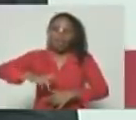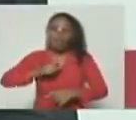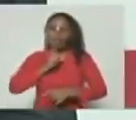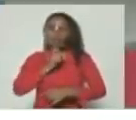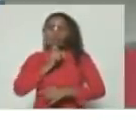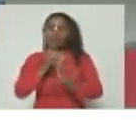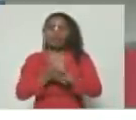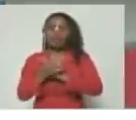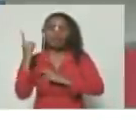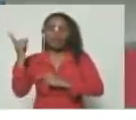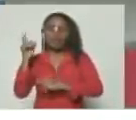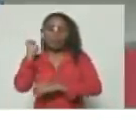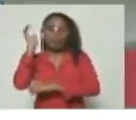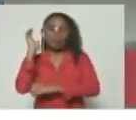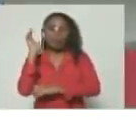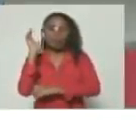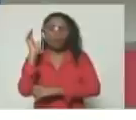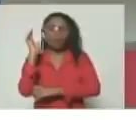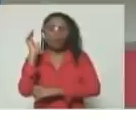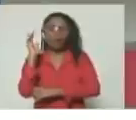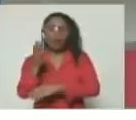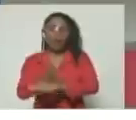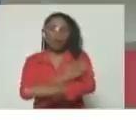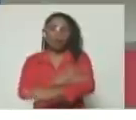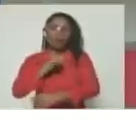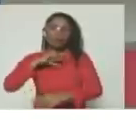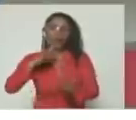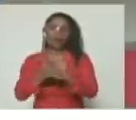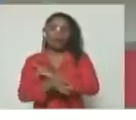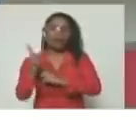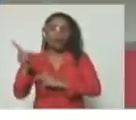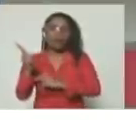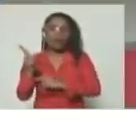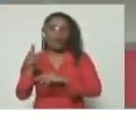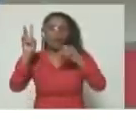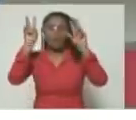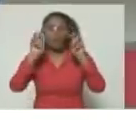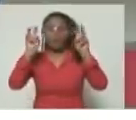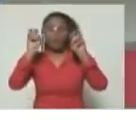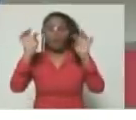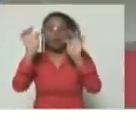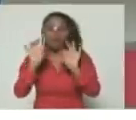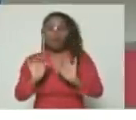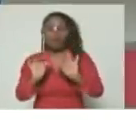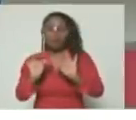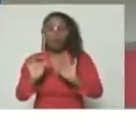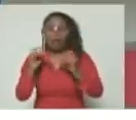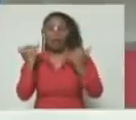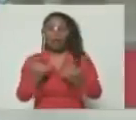el Parlamento anterior. Ha llegado este Parlamento con nuevos bríos, nueva fuerza,